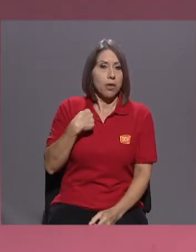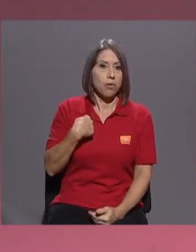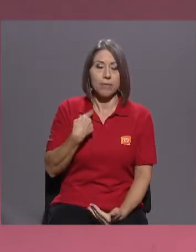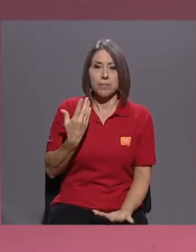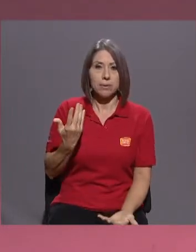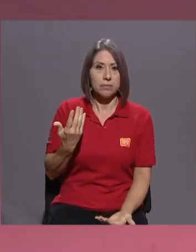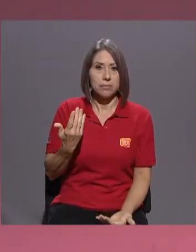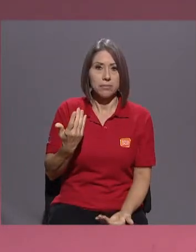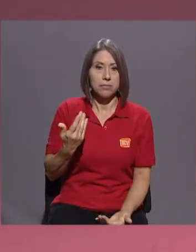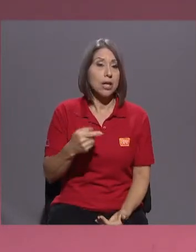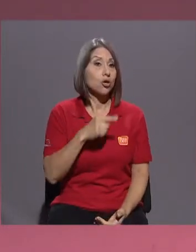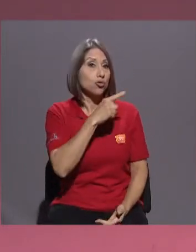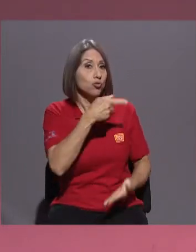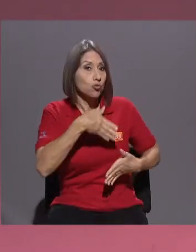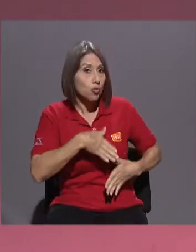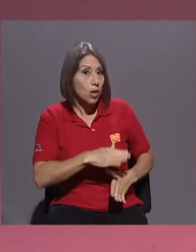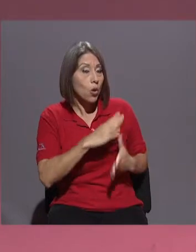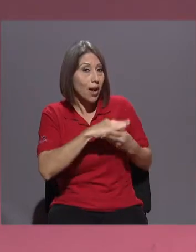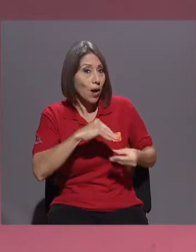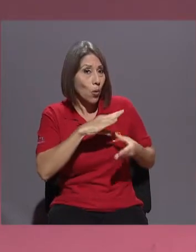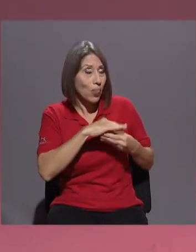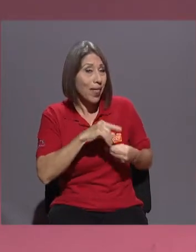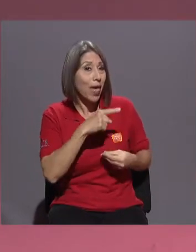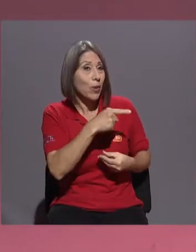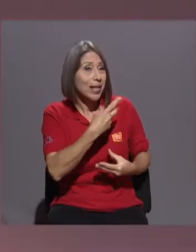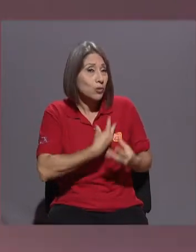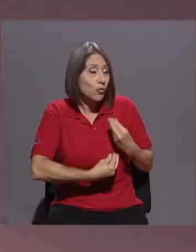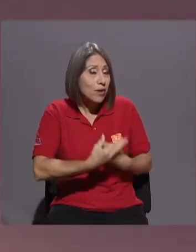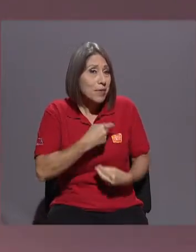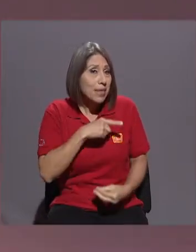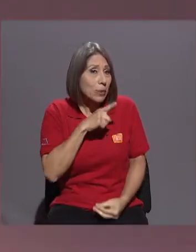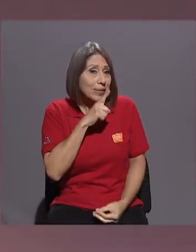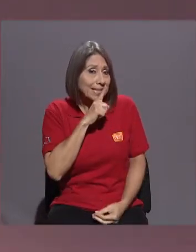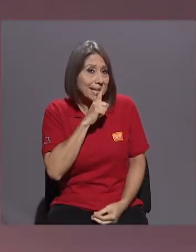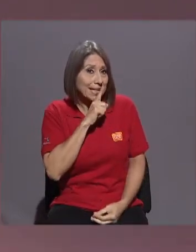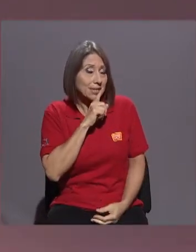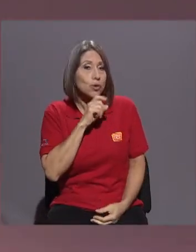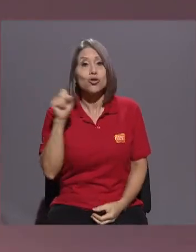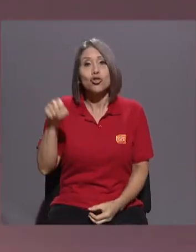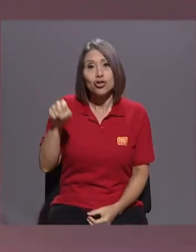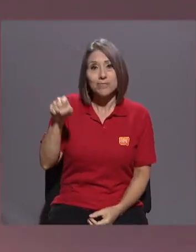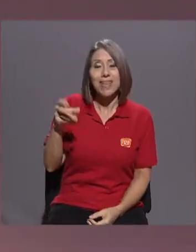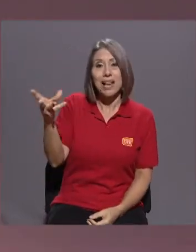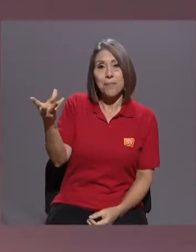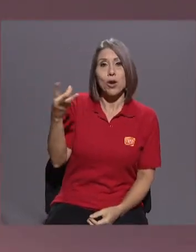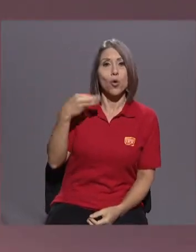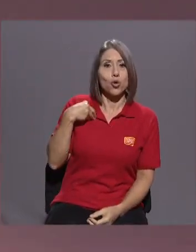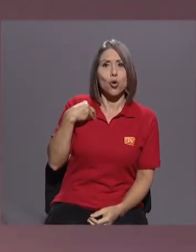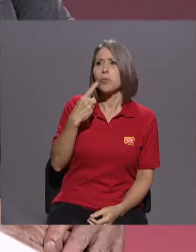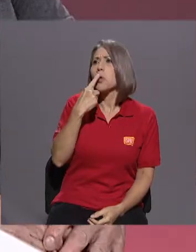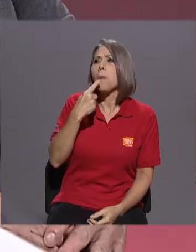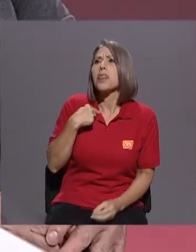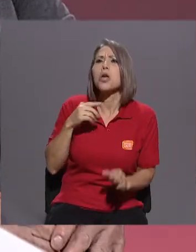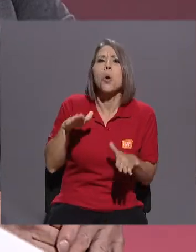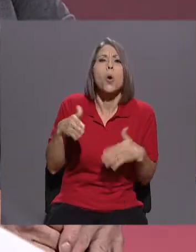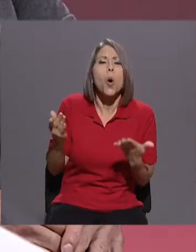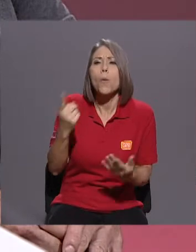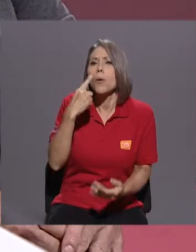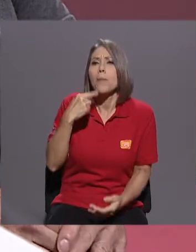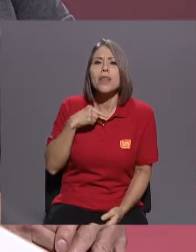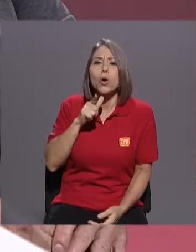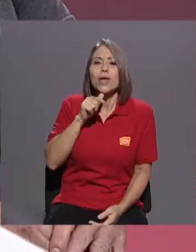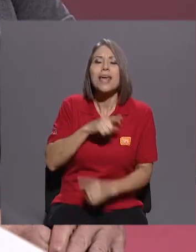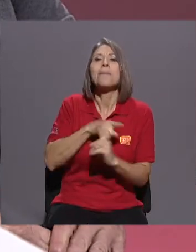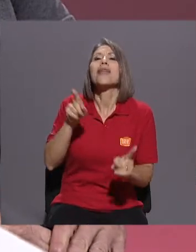A mí Jamás Me lo expresó Él le ha contado Que había un sufrimiento Ahí en silencio Sí Me lo contó No me dijo Cómo Ni